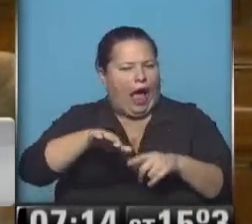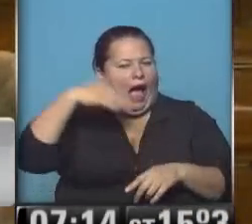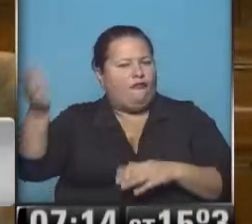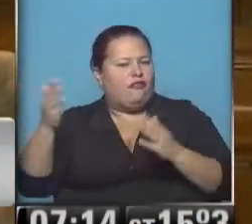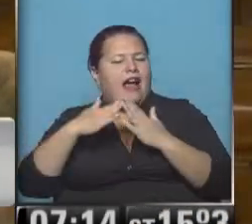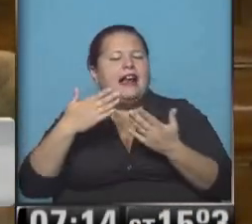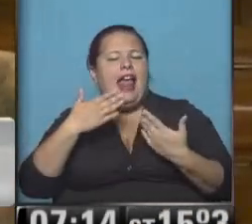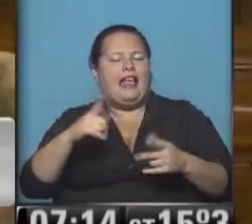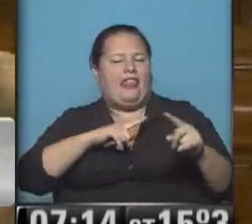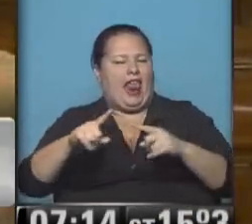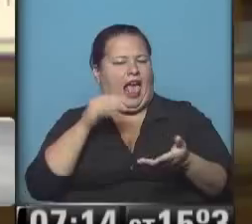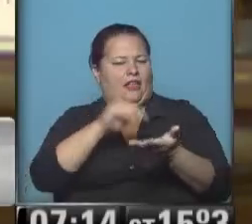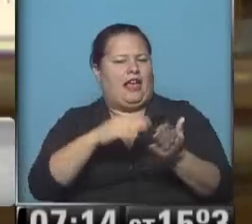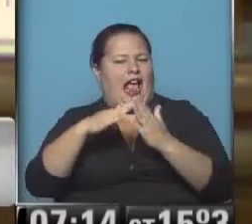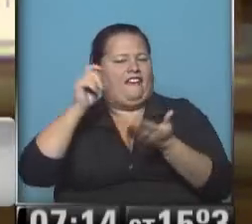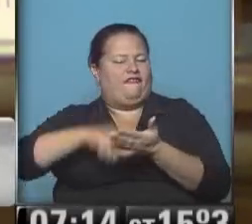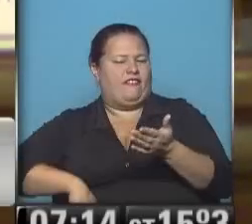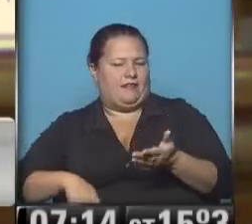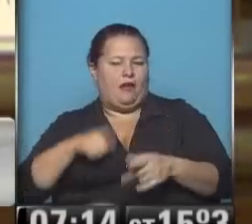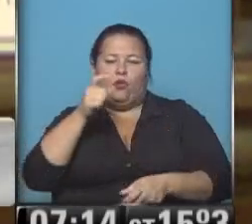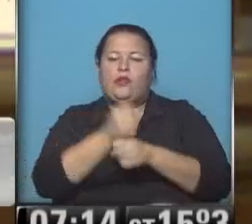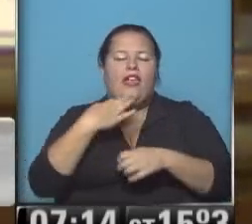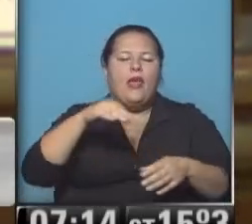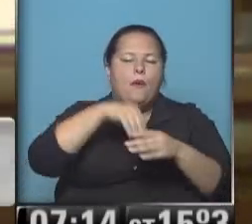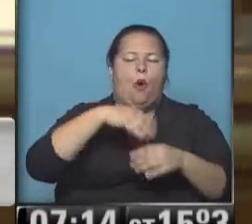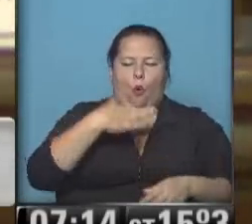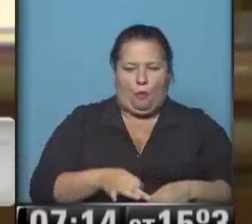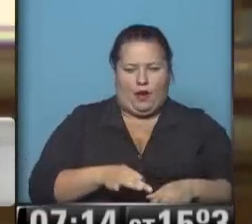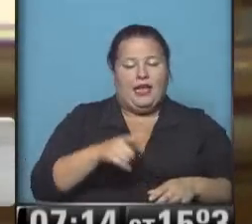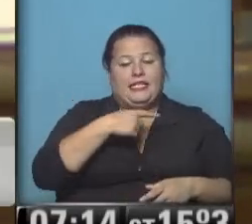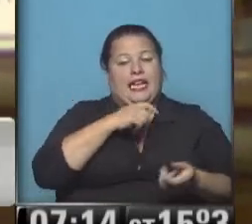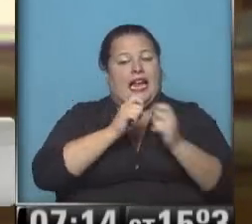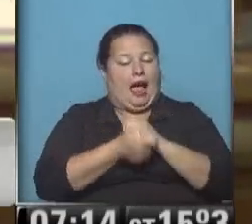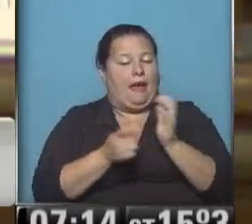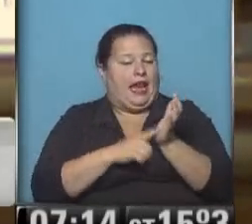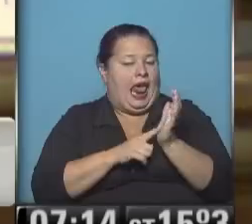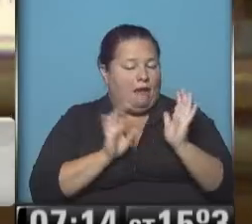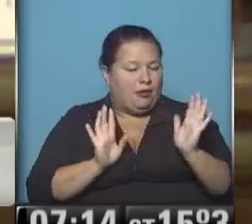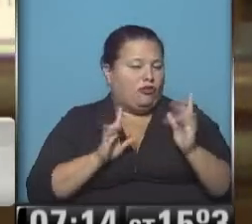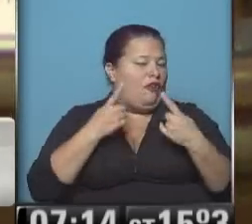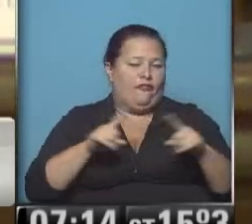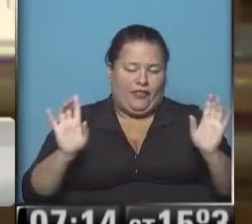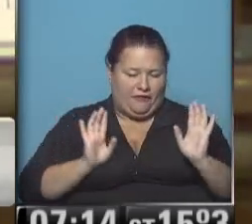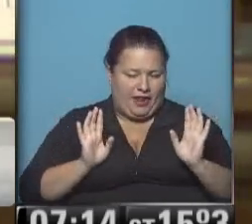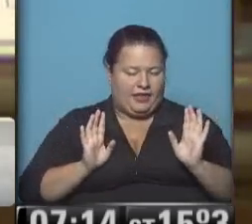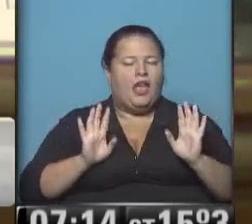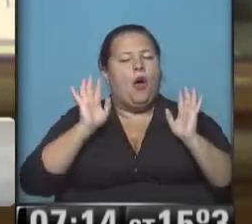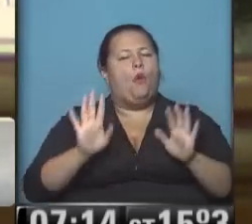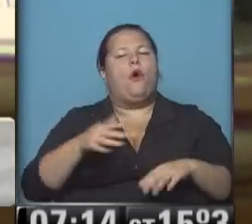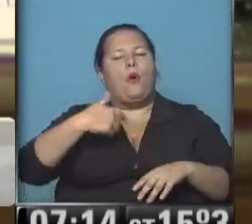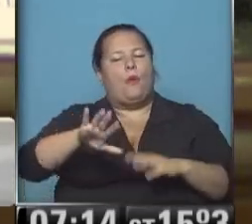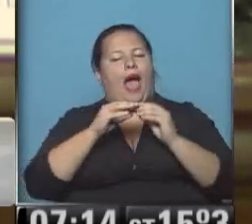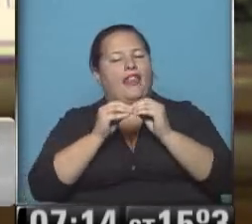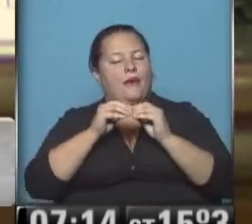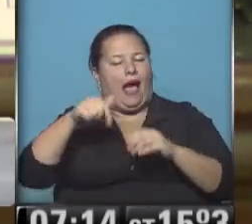a través de un delegado desde su casa. Las funciones las tienen que cumplir, salvo que quieran modificar las reglas de juego, ese sería otro cantar. Bueno, a ver, lo que se va a